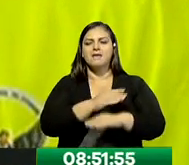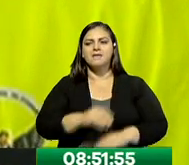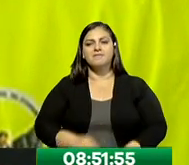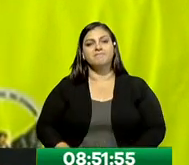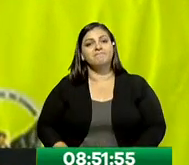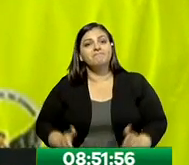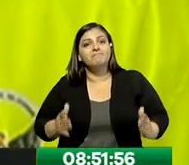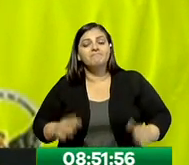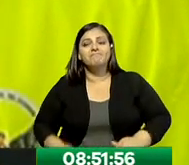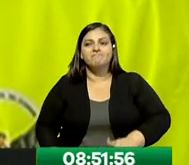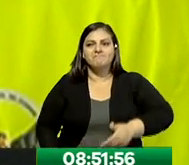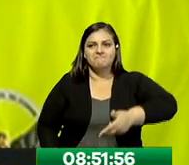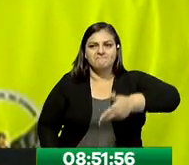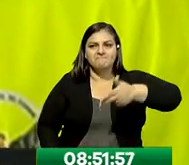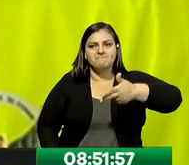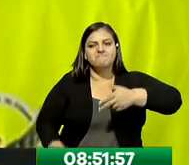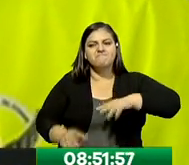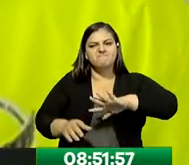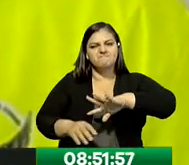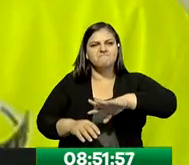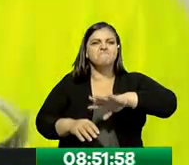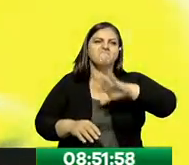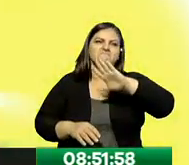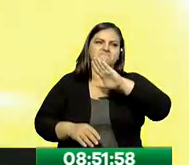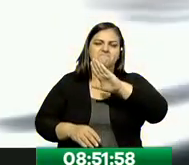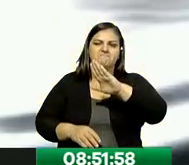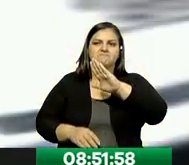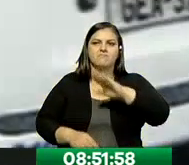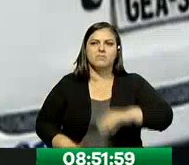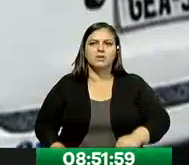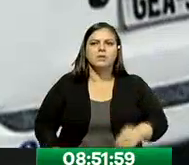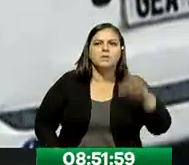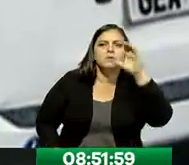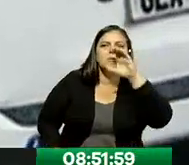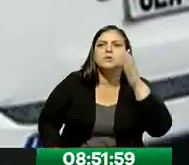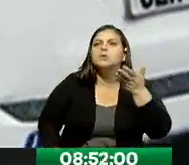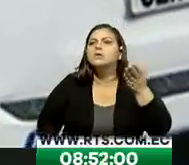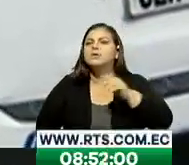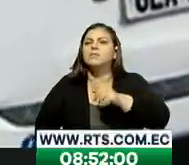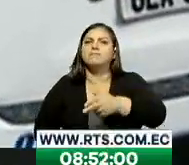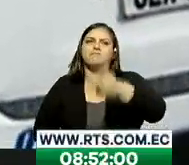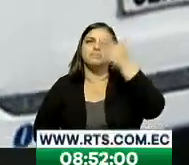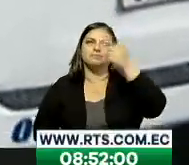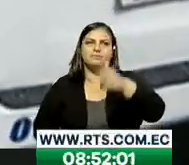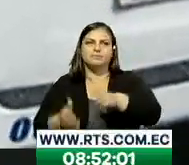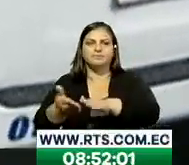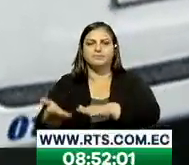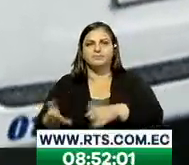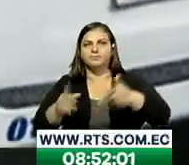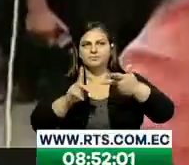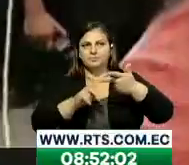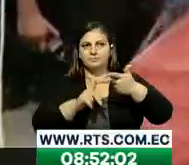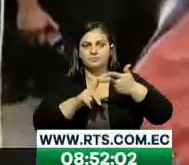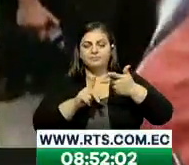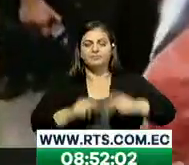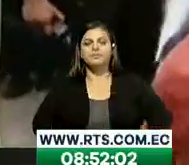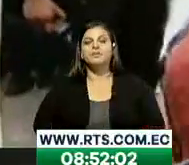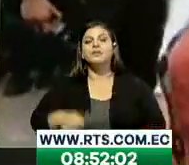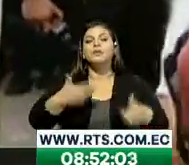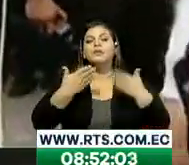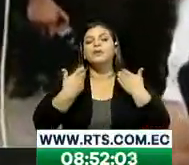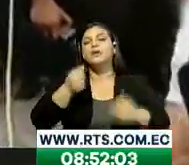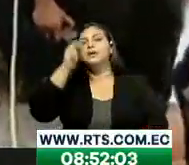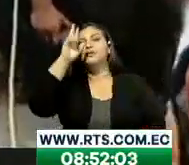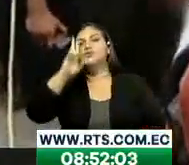y de esta forma atentado en contra de su vida. Y en el sector sur de Guayaquil, durante el fin de semana, se registró la